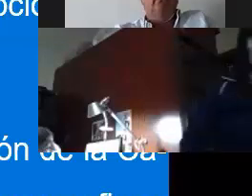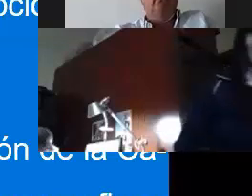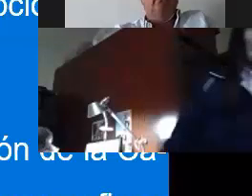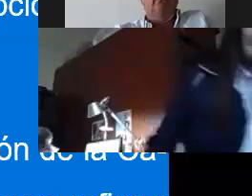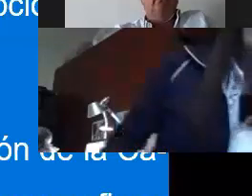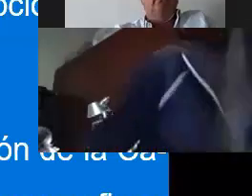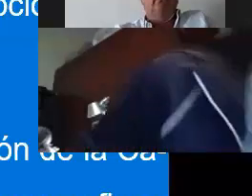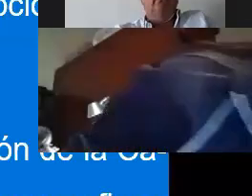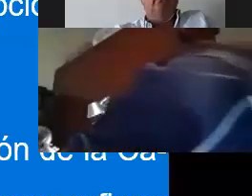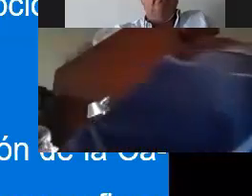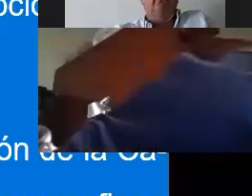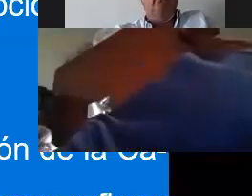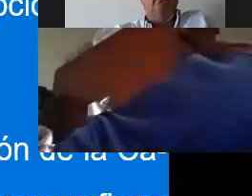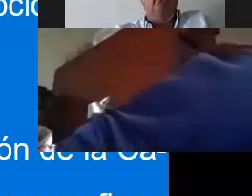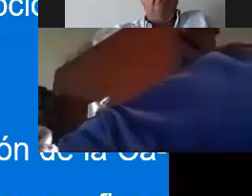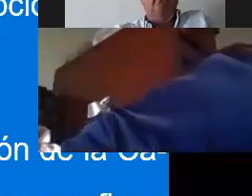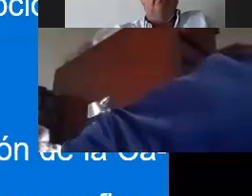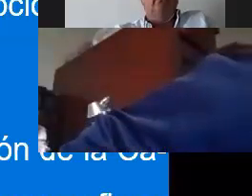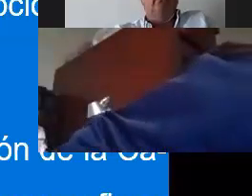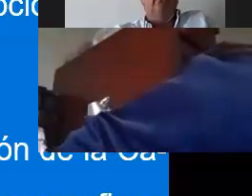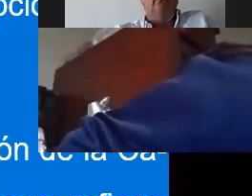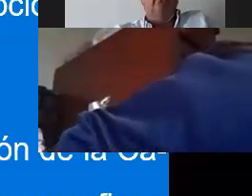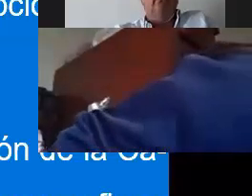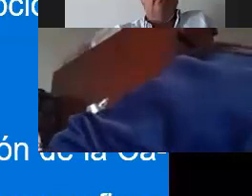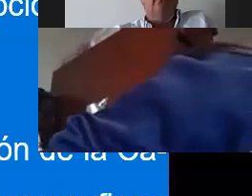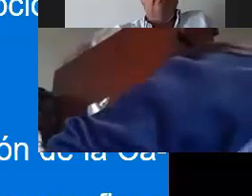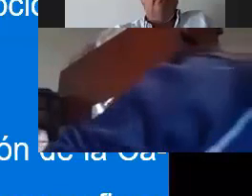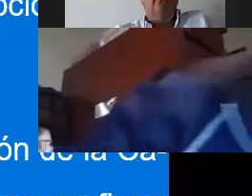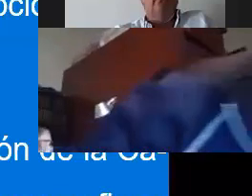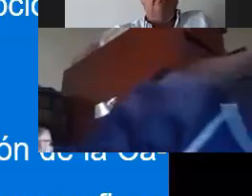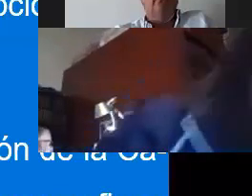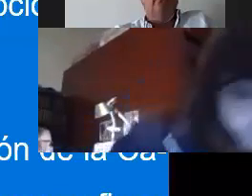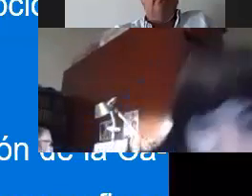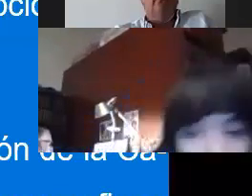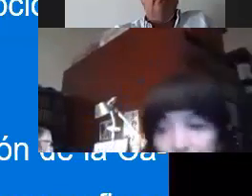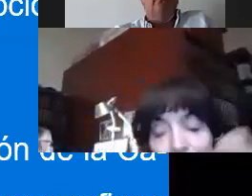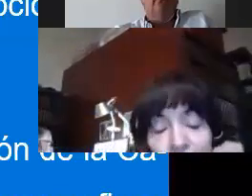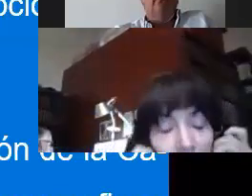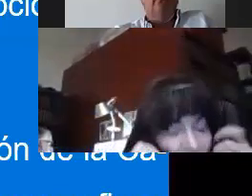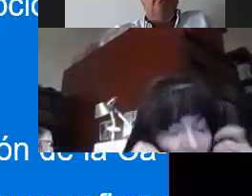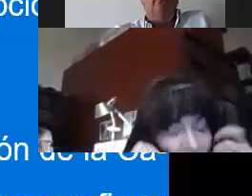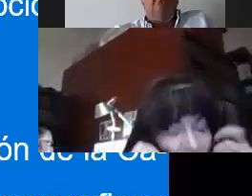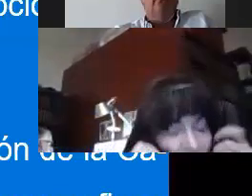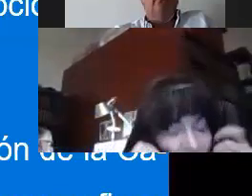especialísimas circunstancias, el Ministerio de Desarrollo Social adopte alguna excepción a la